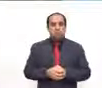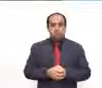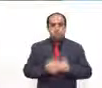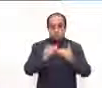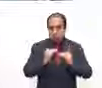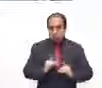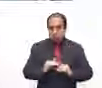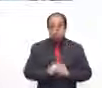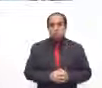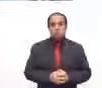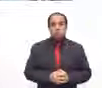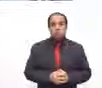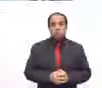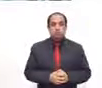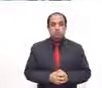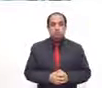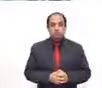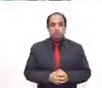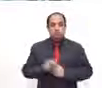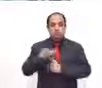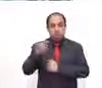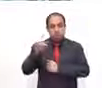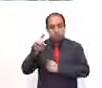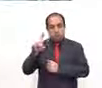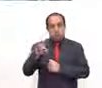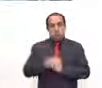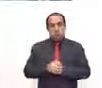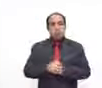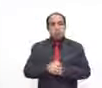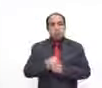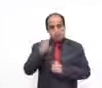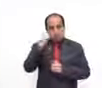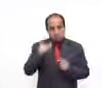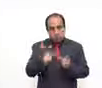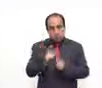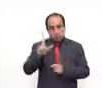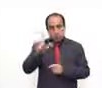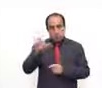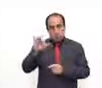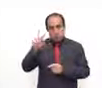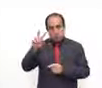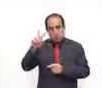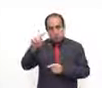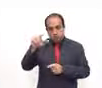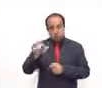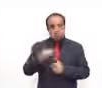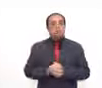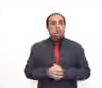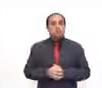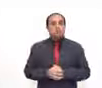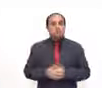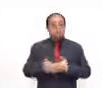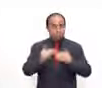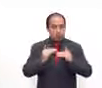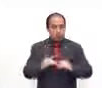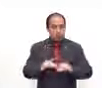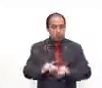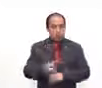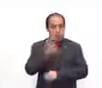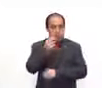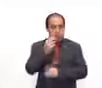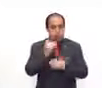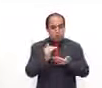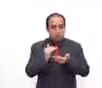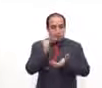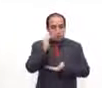Siguiente. La unidad temporal Lindavista. Siguiente. Y con este